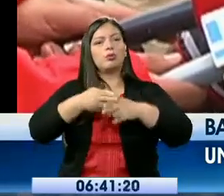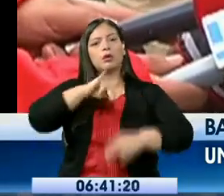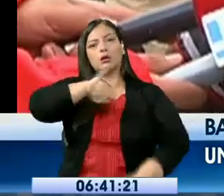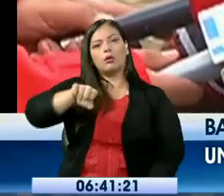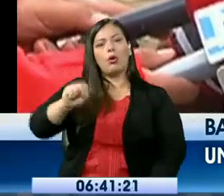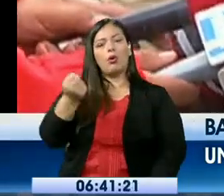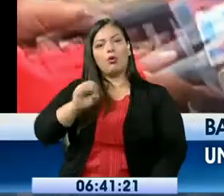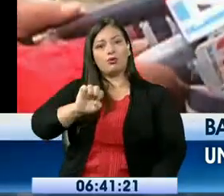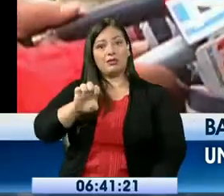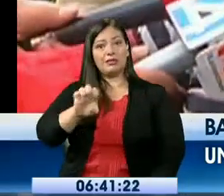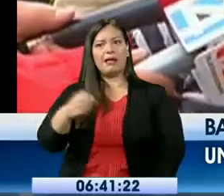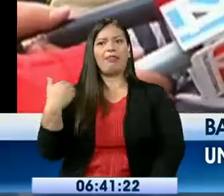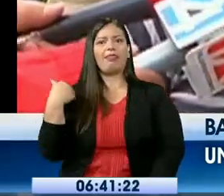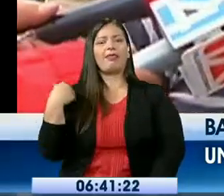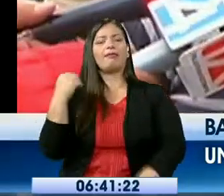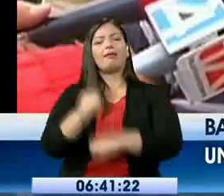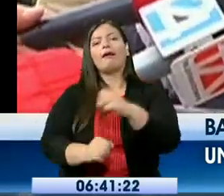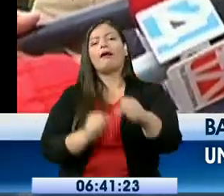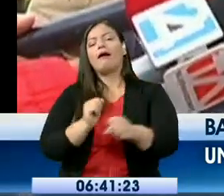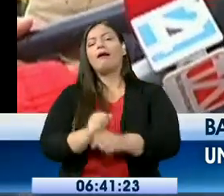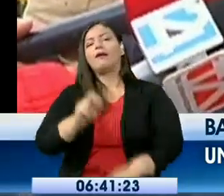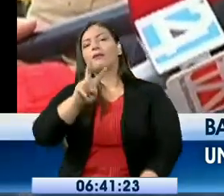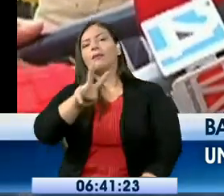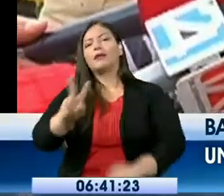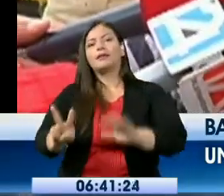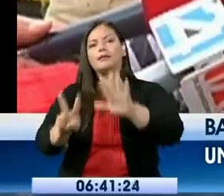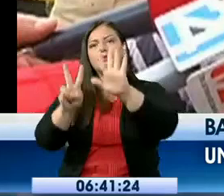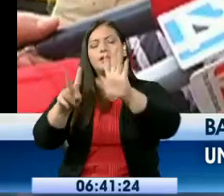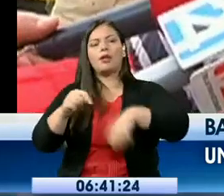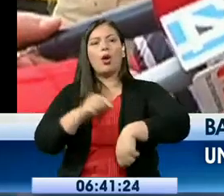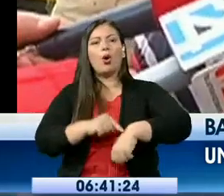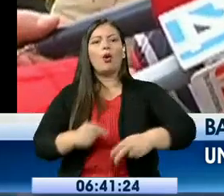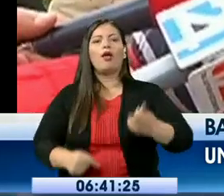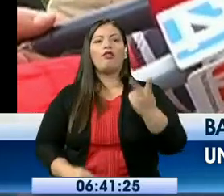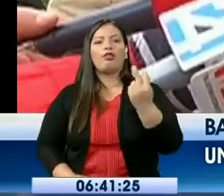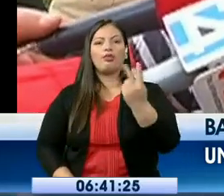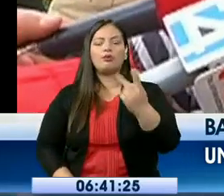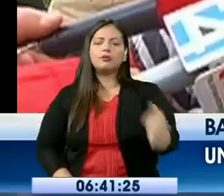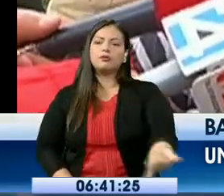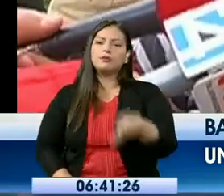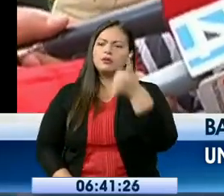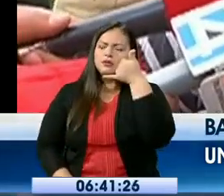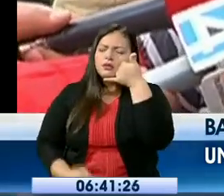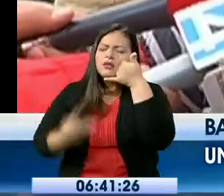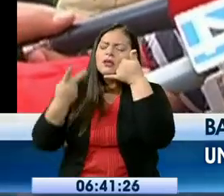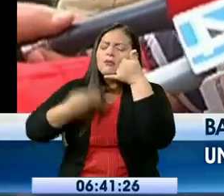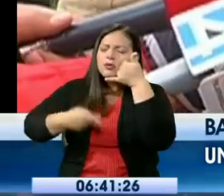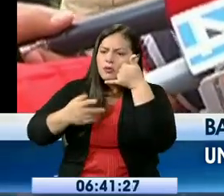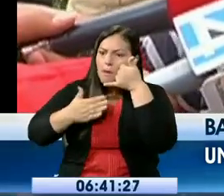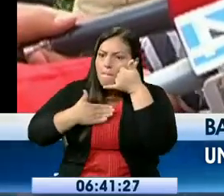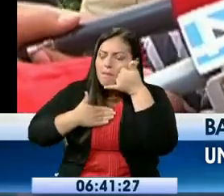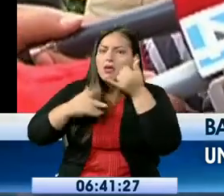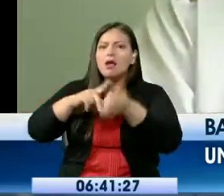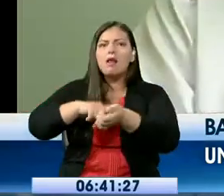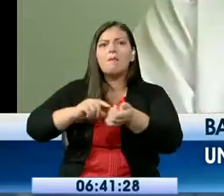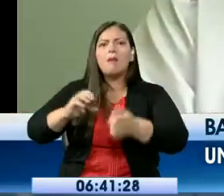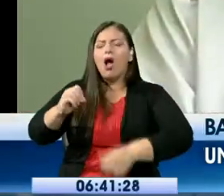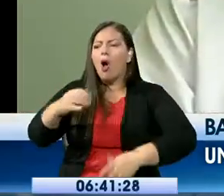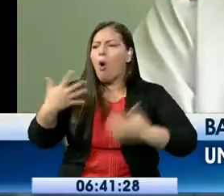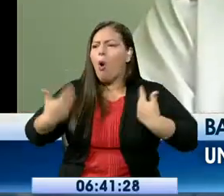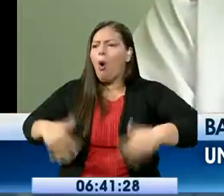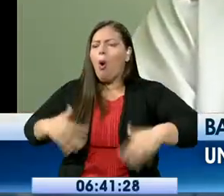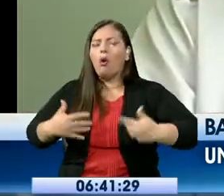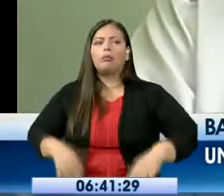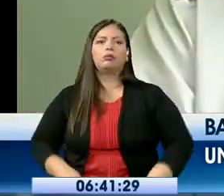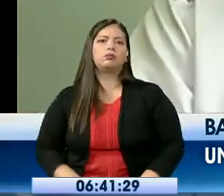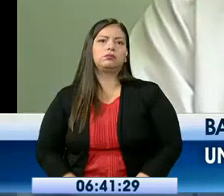27 años. Porque recién nosotros nos llamaron a las 12 del día que había pasado el accidente, pero supuestamente esto acá ha pasado 11 de la mañana. La persona que está